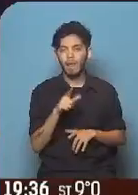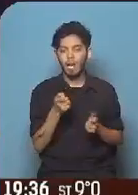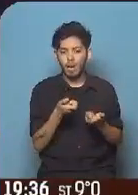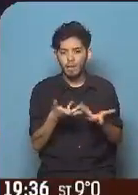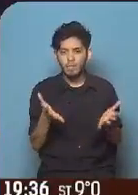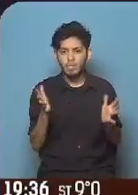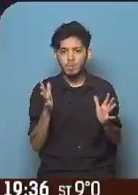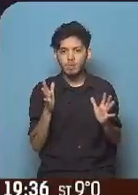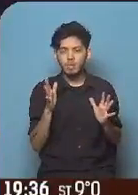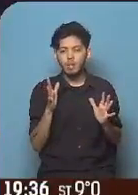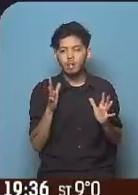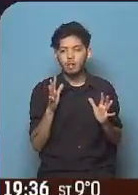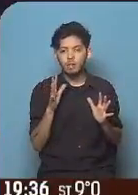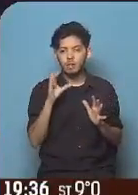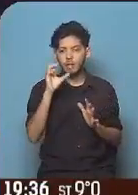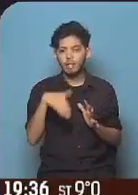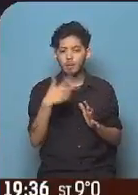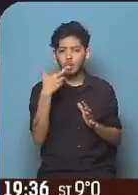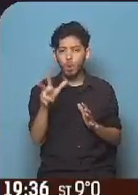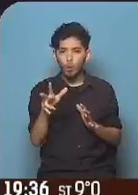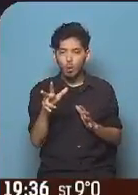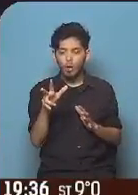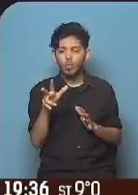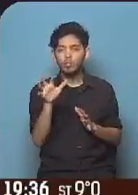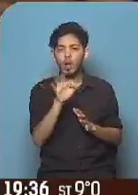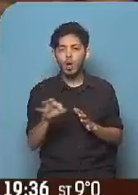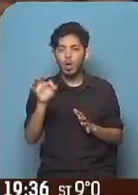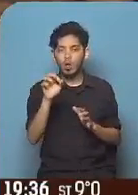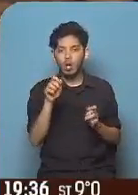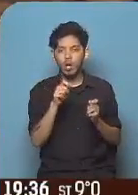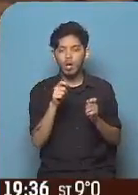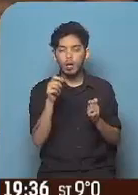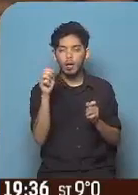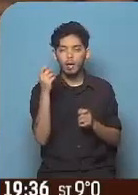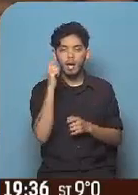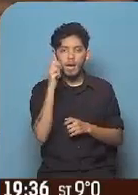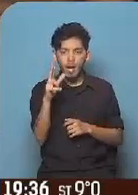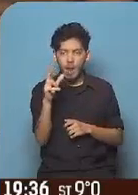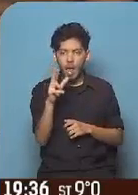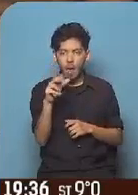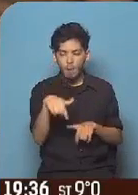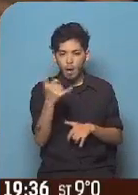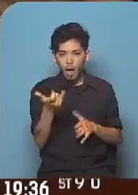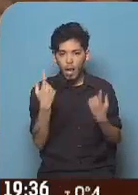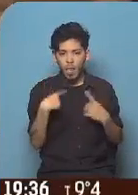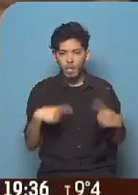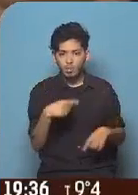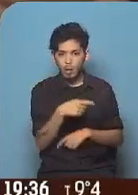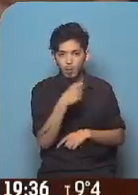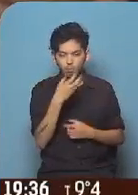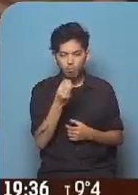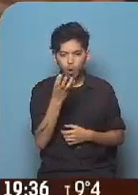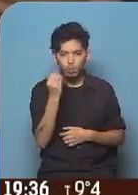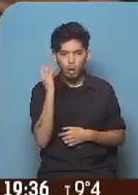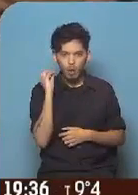cantidad de centímetros cúbicos o de gramos que contiene el artículo, porque muchas